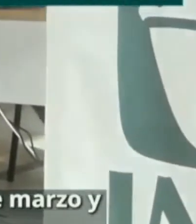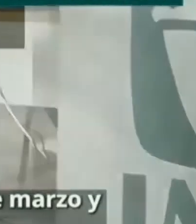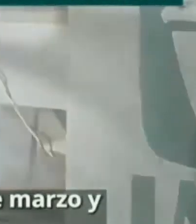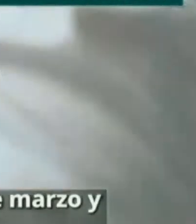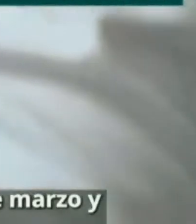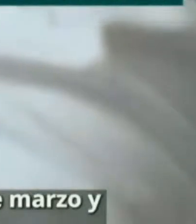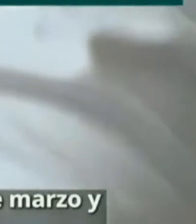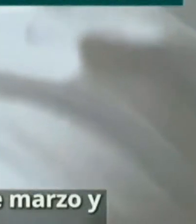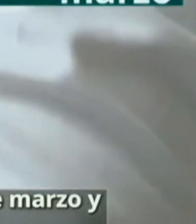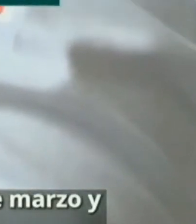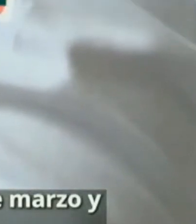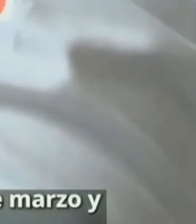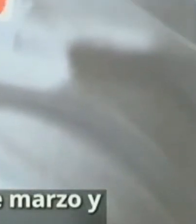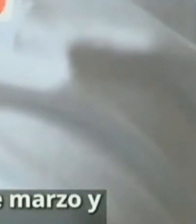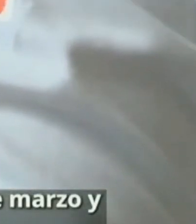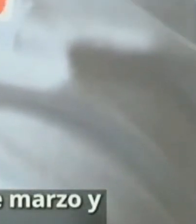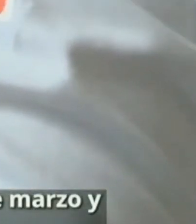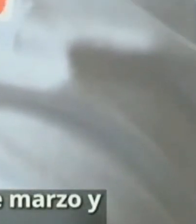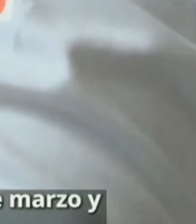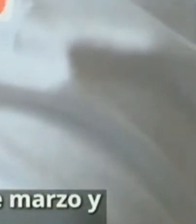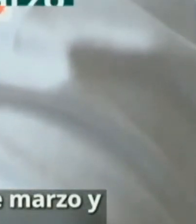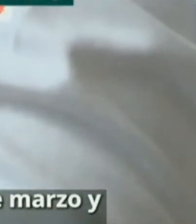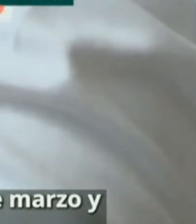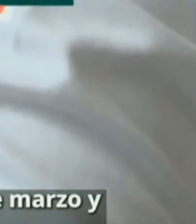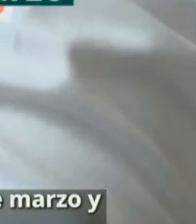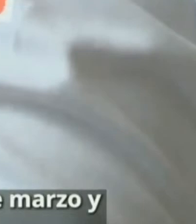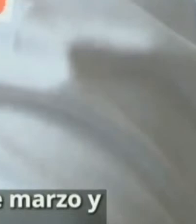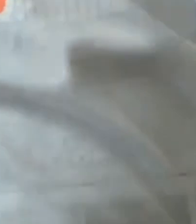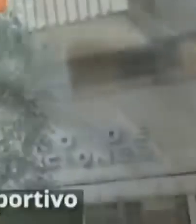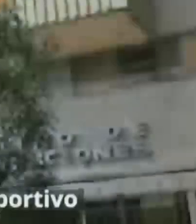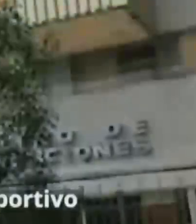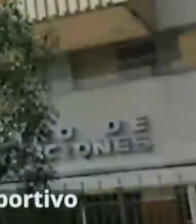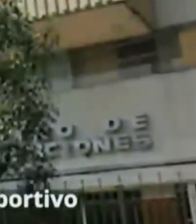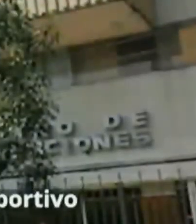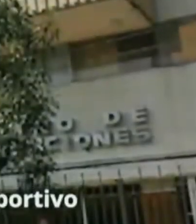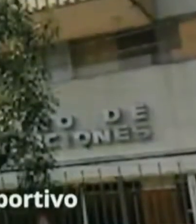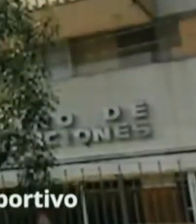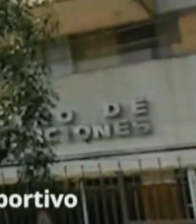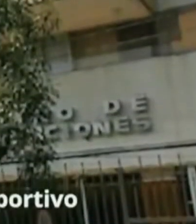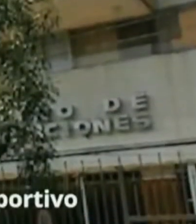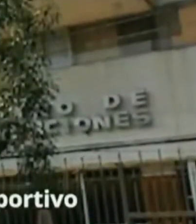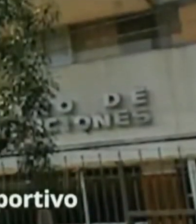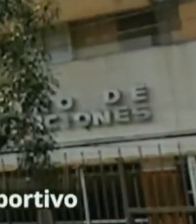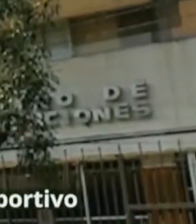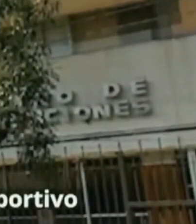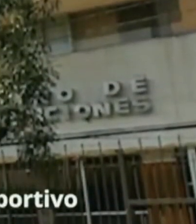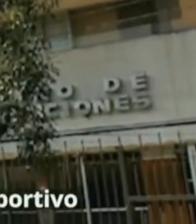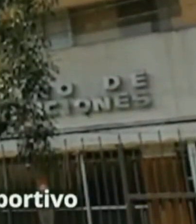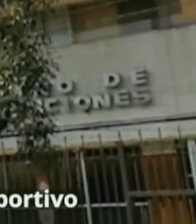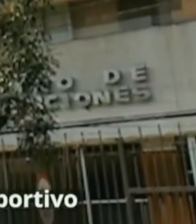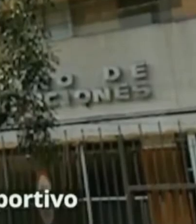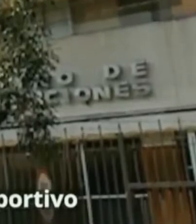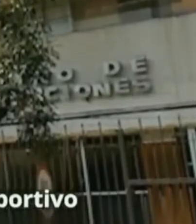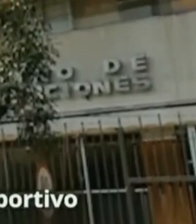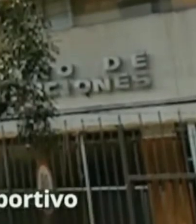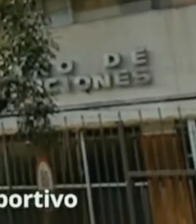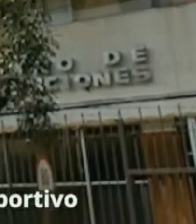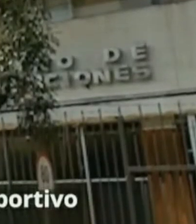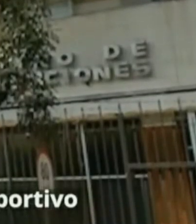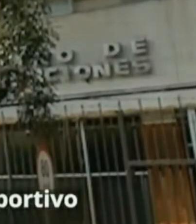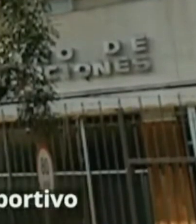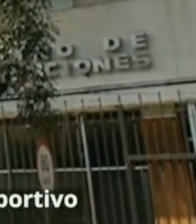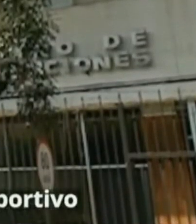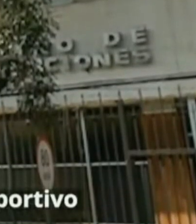de febrero al 7 de marzo y médicos externos del 10 al 13 de marzo. El evento tendrá lugar en el Centro Social y